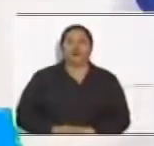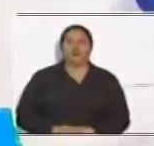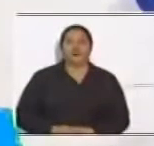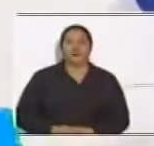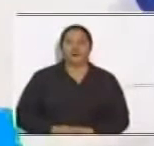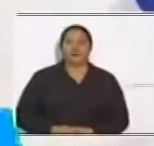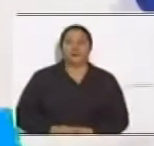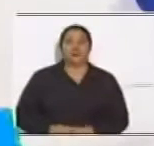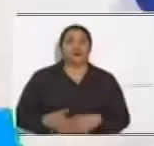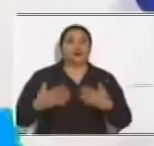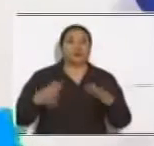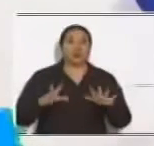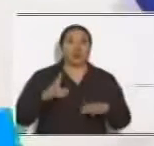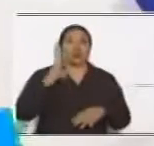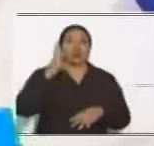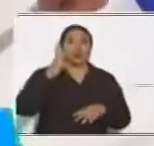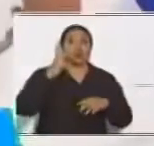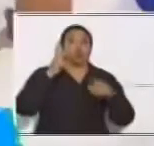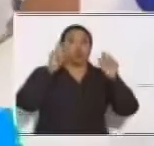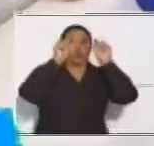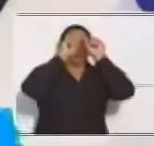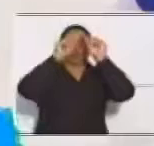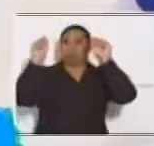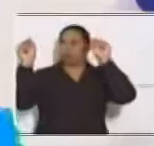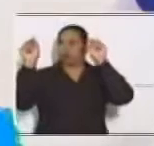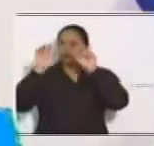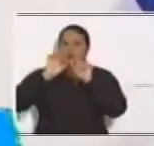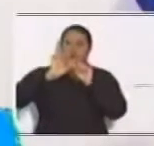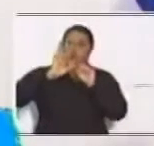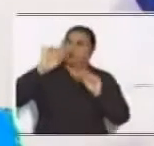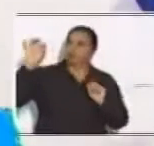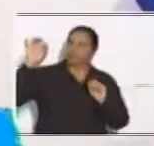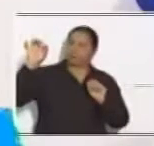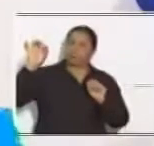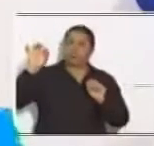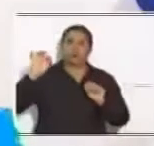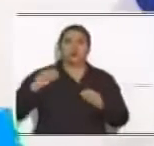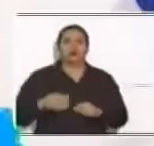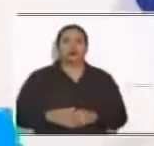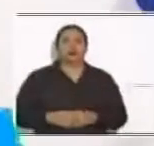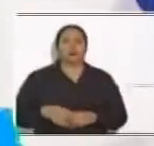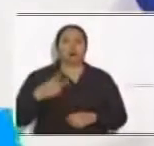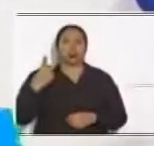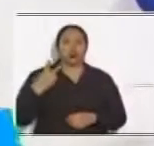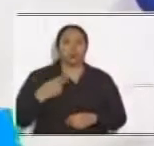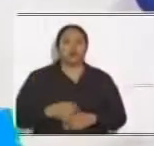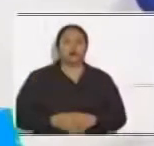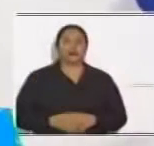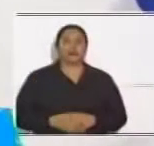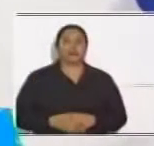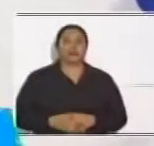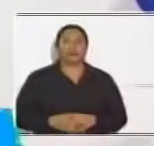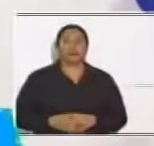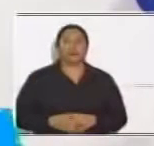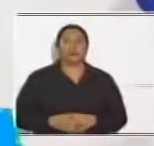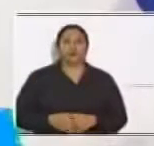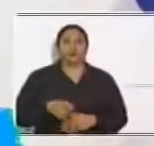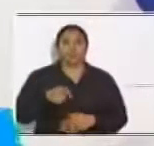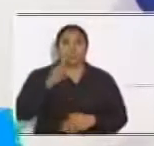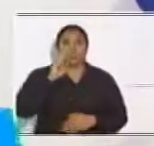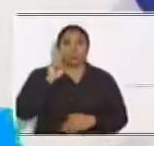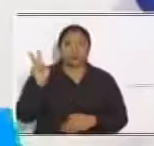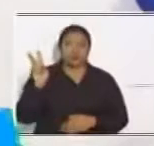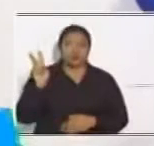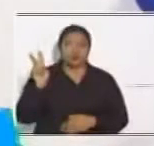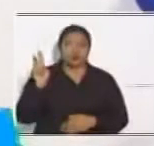Ya tengo 2 segmentos de recta. Tengo este y tengo este. ¿Se dieron cuenta cómo son